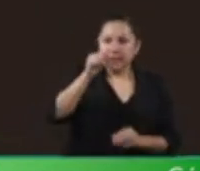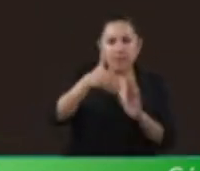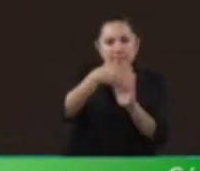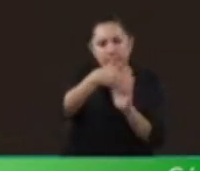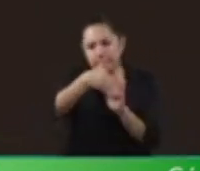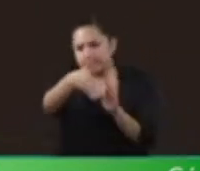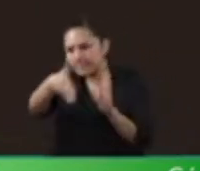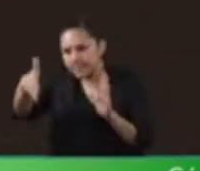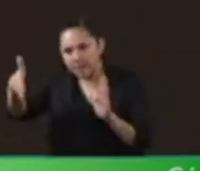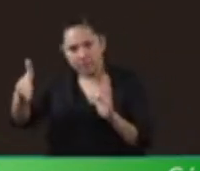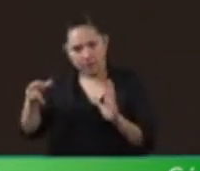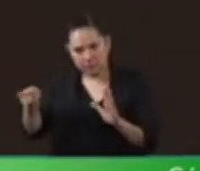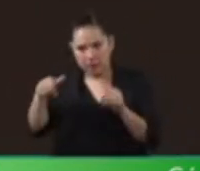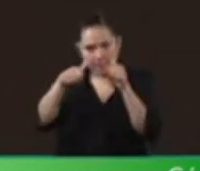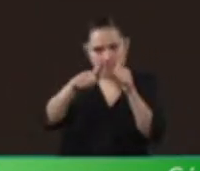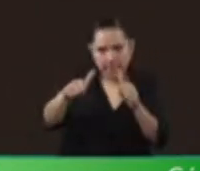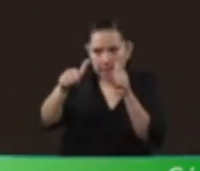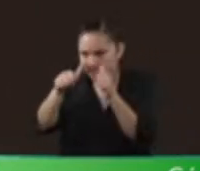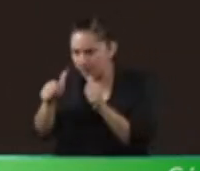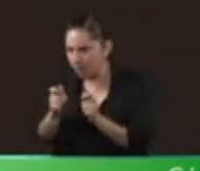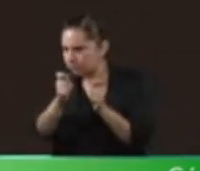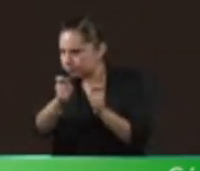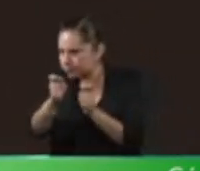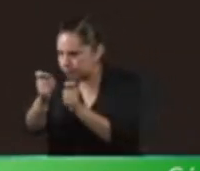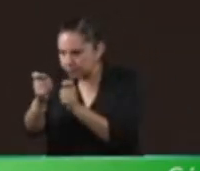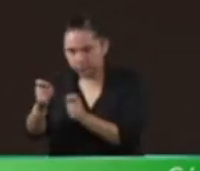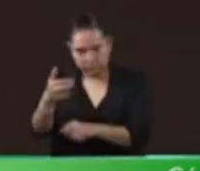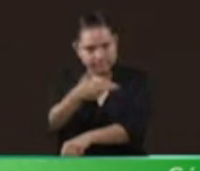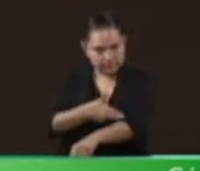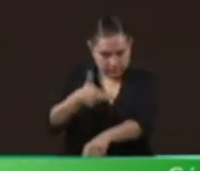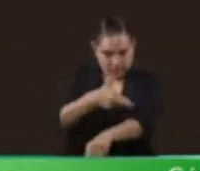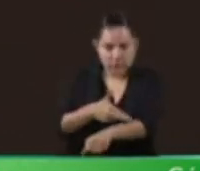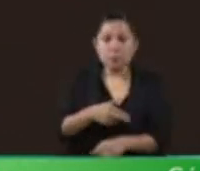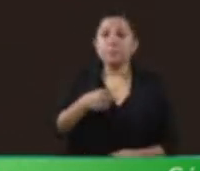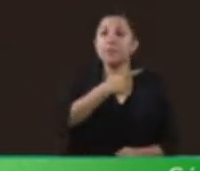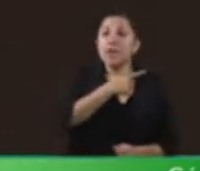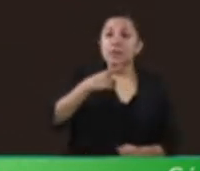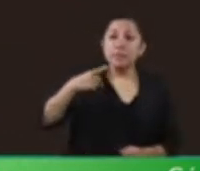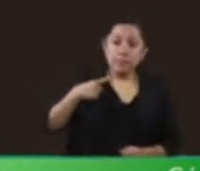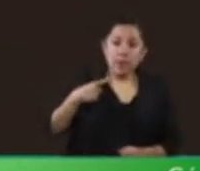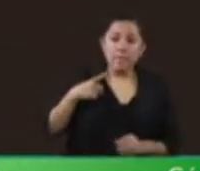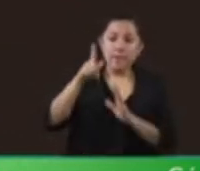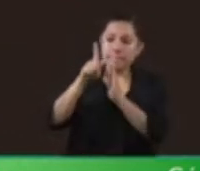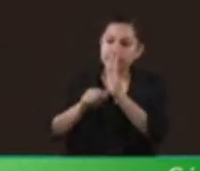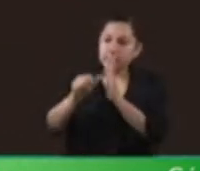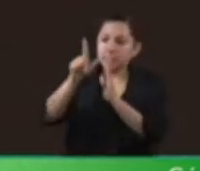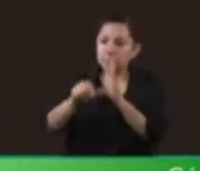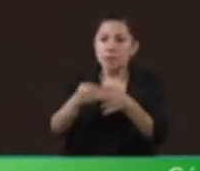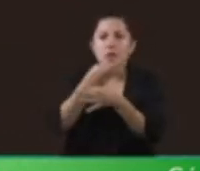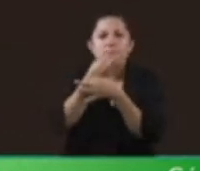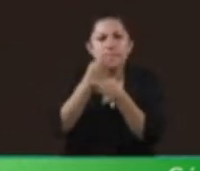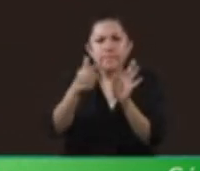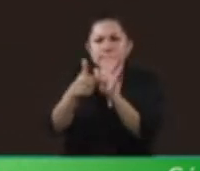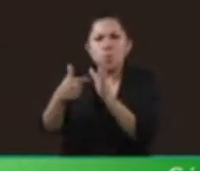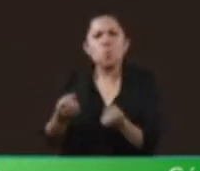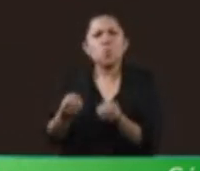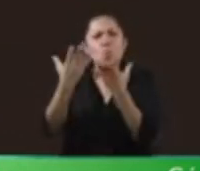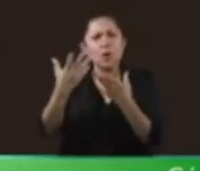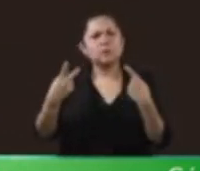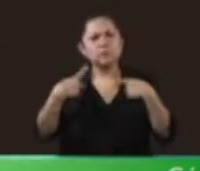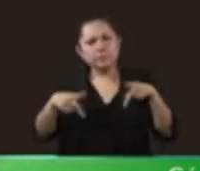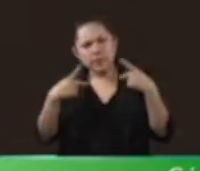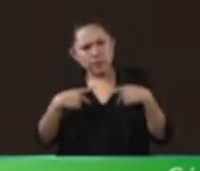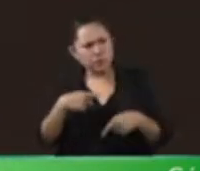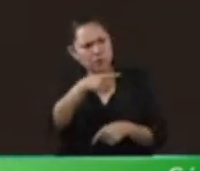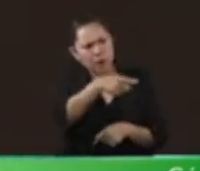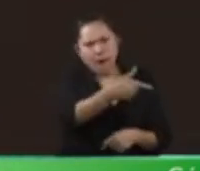trabajadores. Publicar mensualmente el número de beneficiarios y el monto a complementar. Claridad